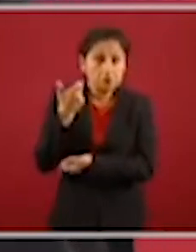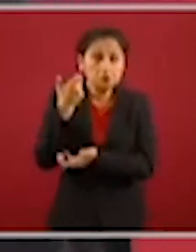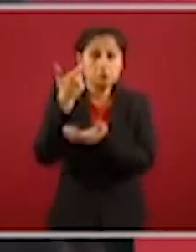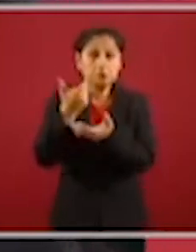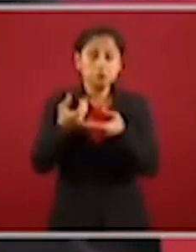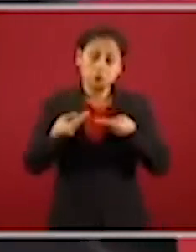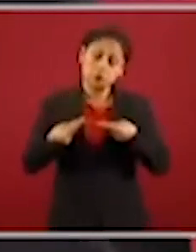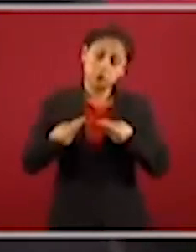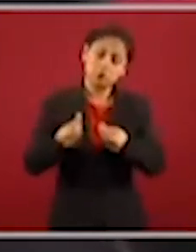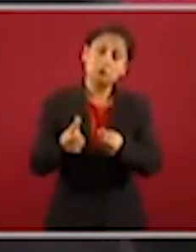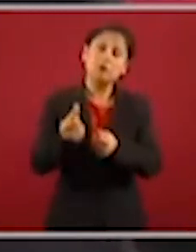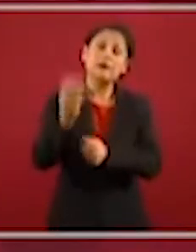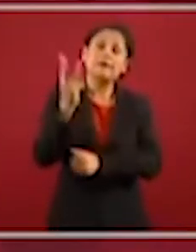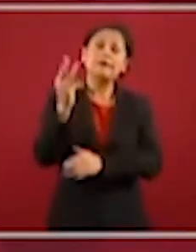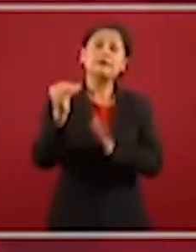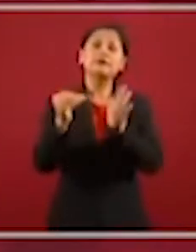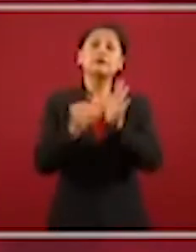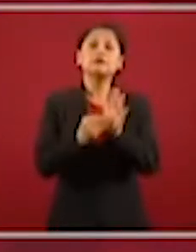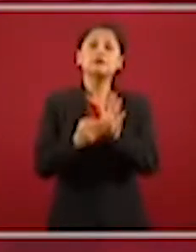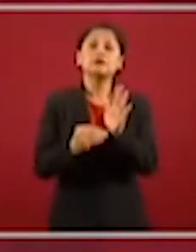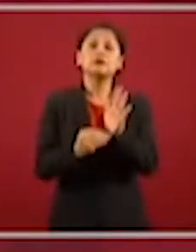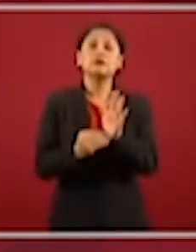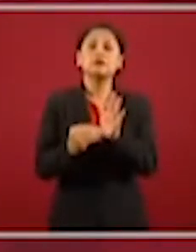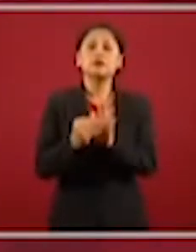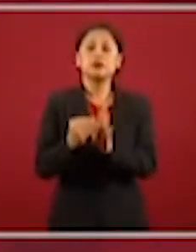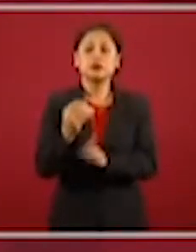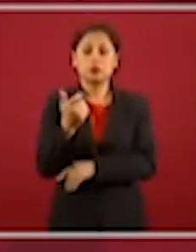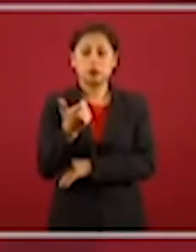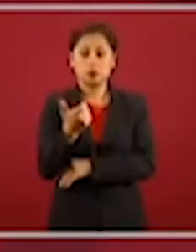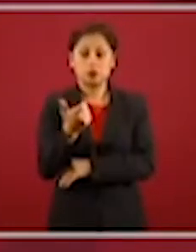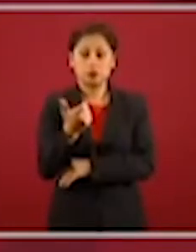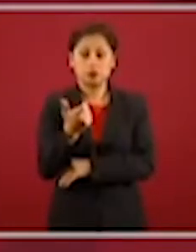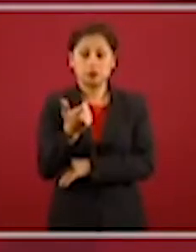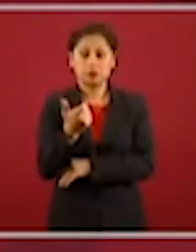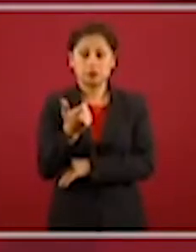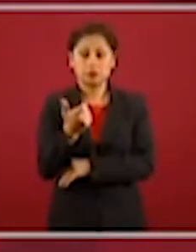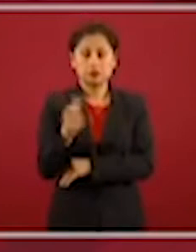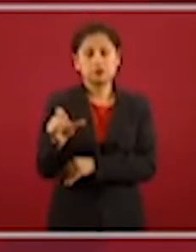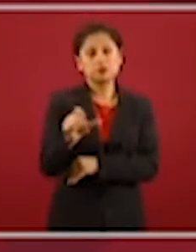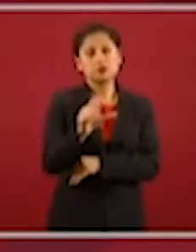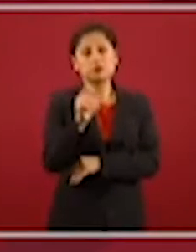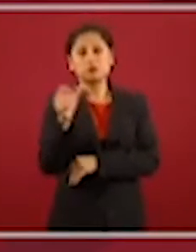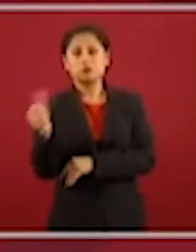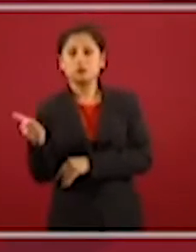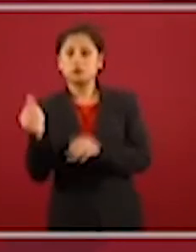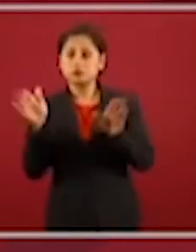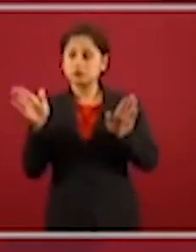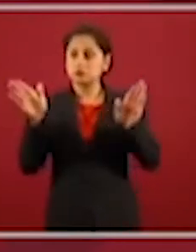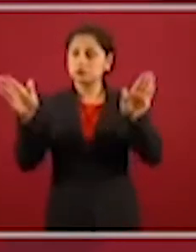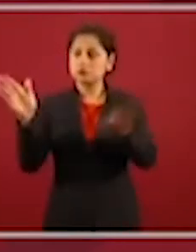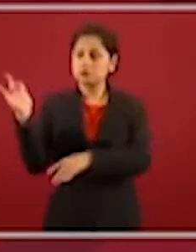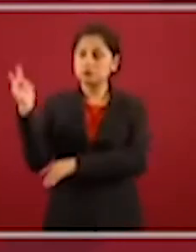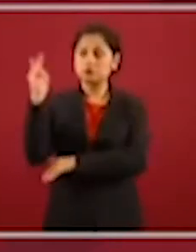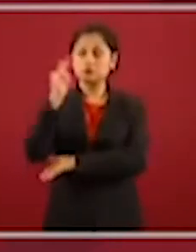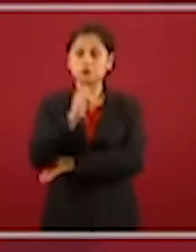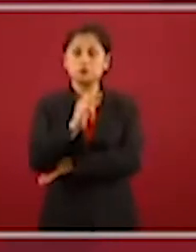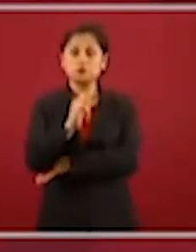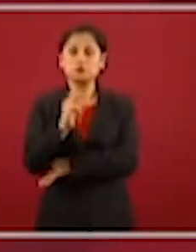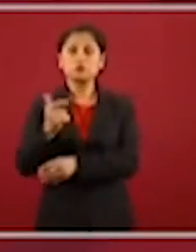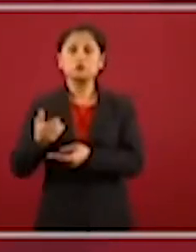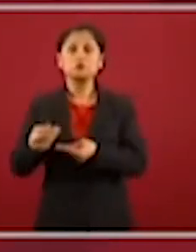el presidente de méxico andrés manuel lópez obrador afirmó que en agosto próximo se regresará definitivamente a clases presenciales